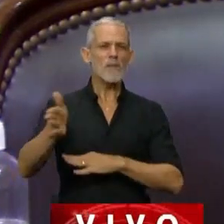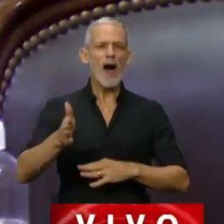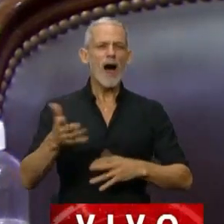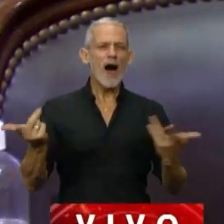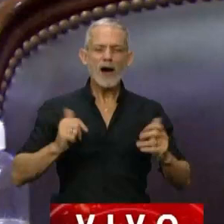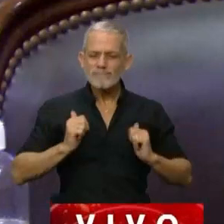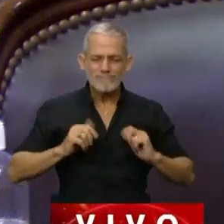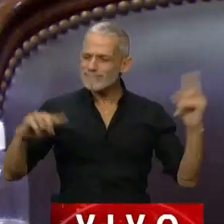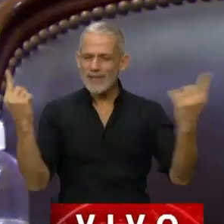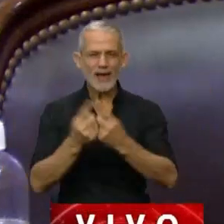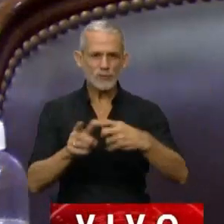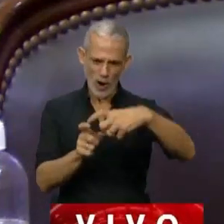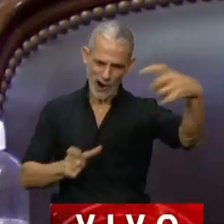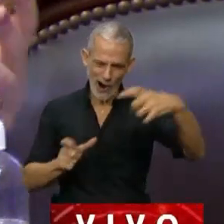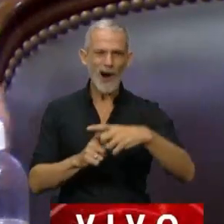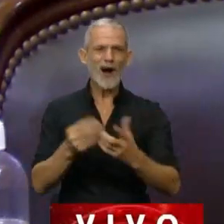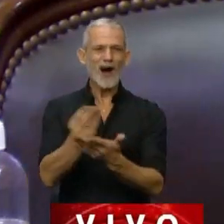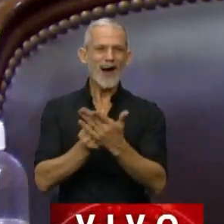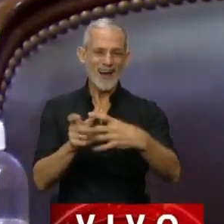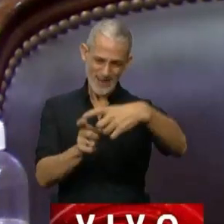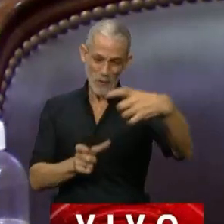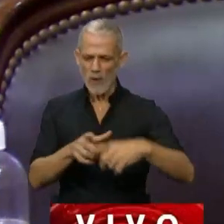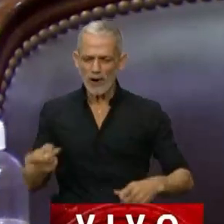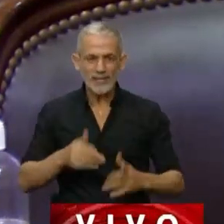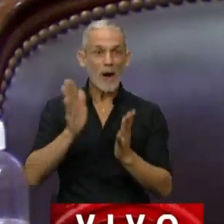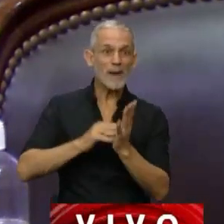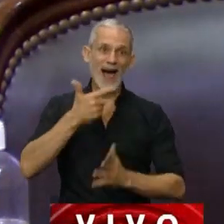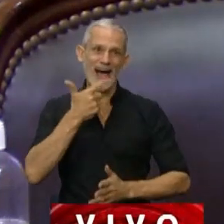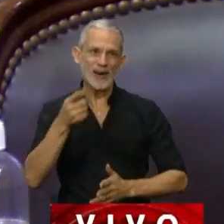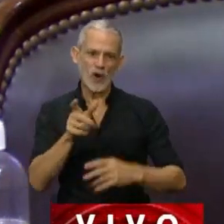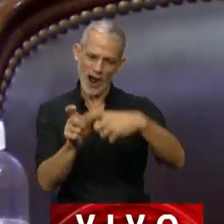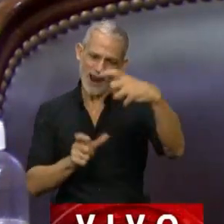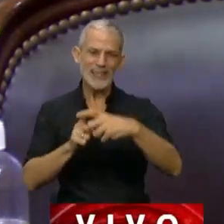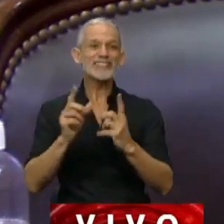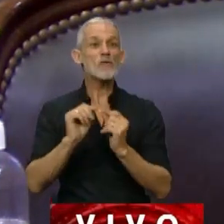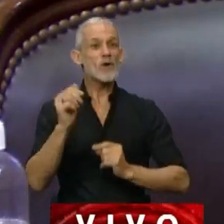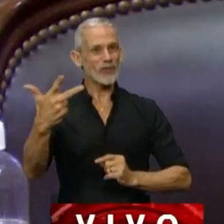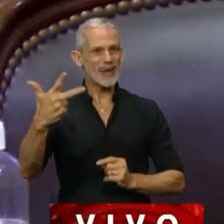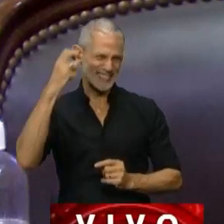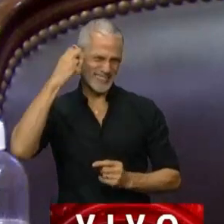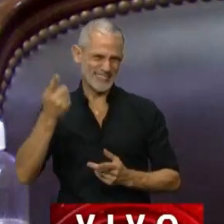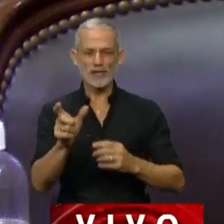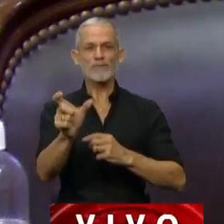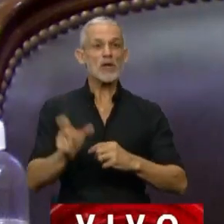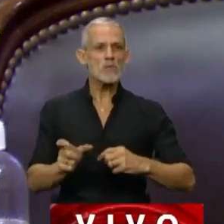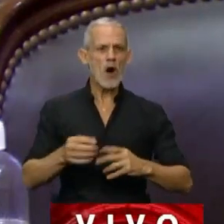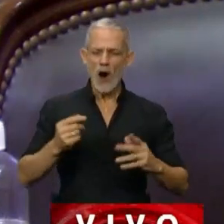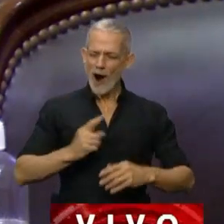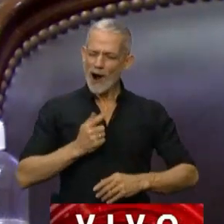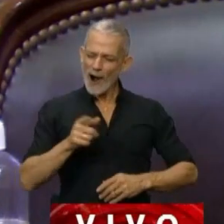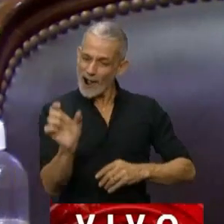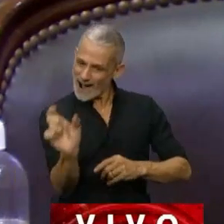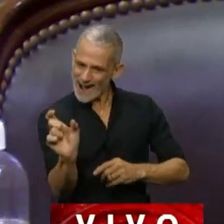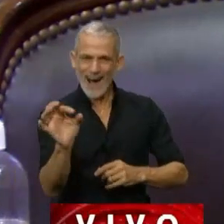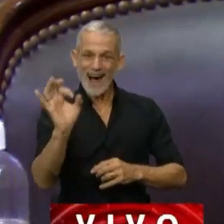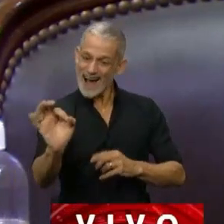cuarto electoral y vea grande esa boleta blanca y roja con la lista 3. No sé